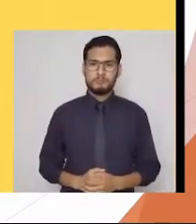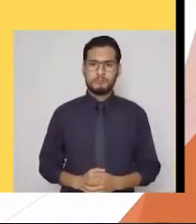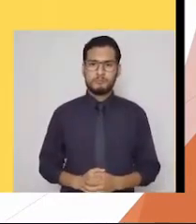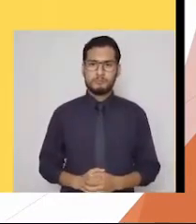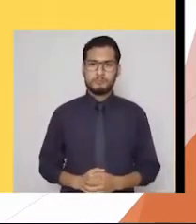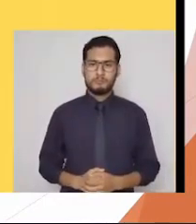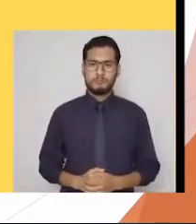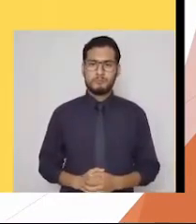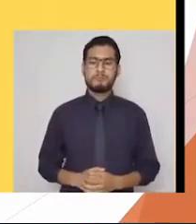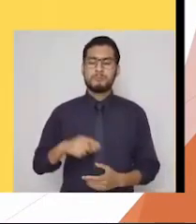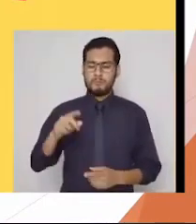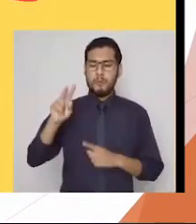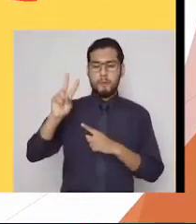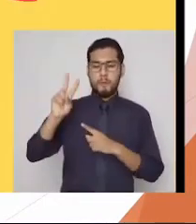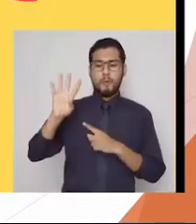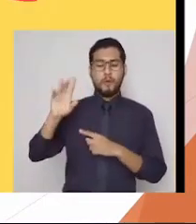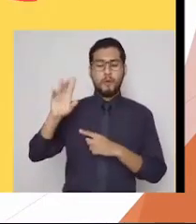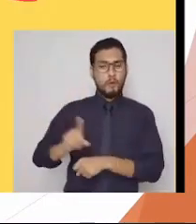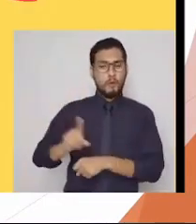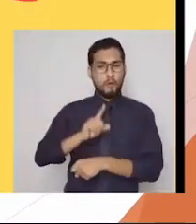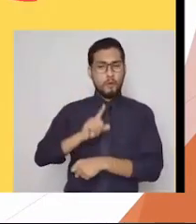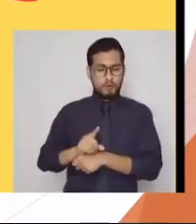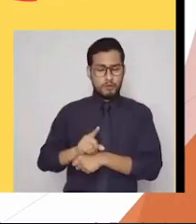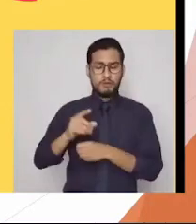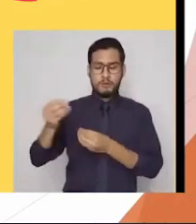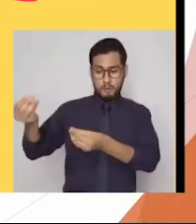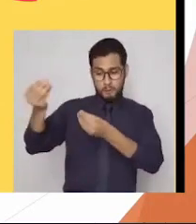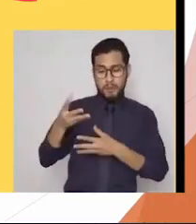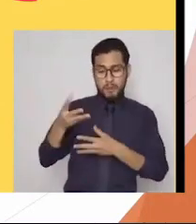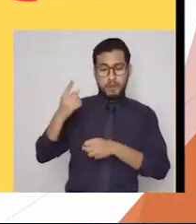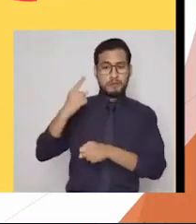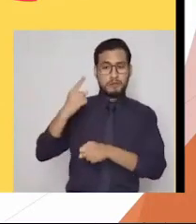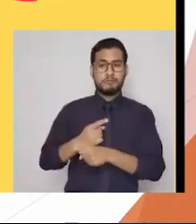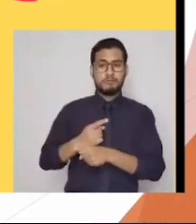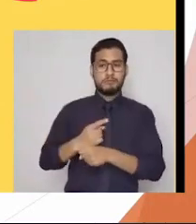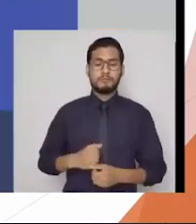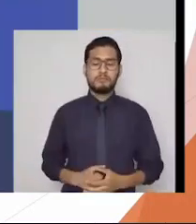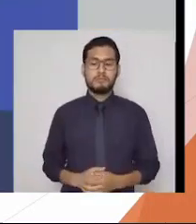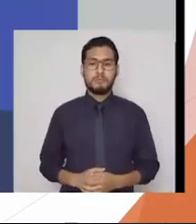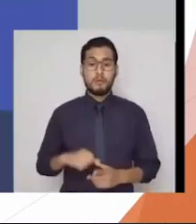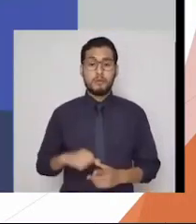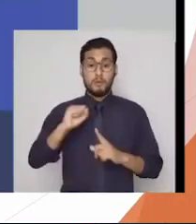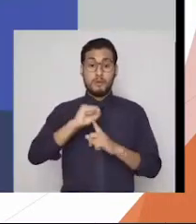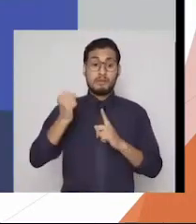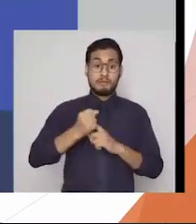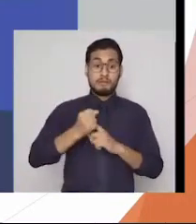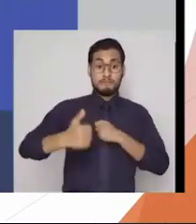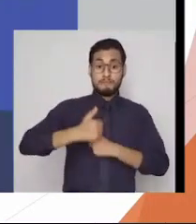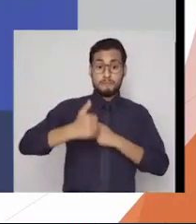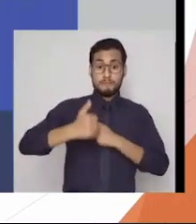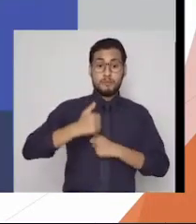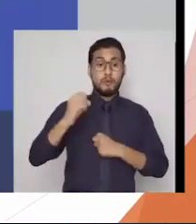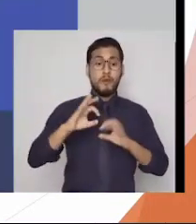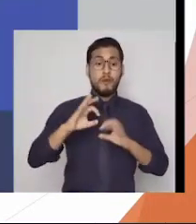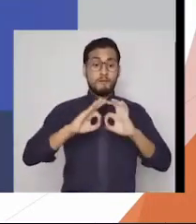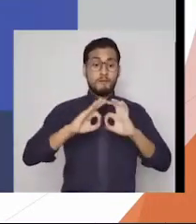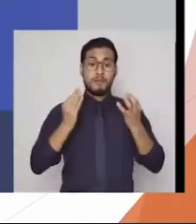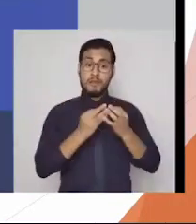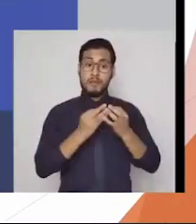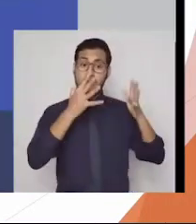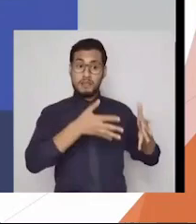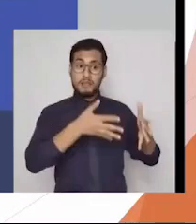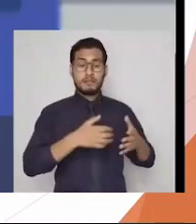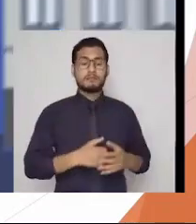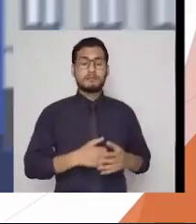medidas cautelares dentro de las 24 horas de haber recibido la denuncia. Ante una situación de riesgo o